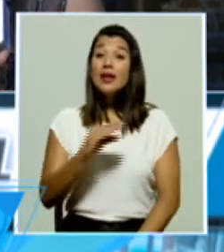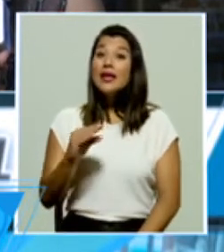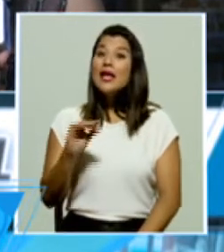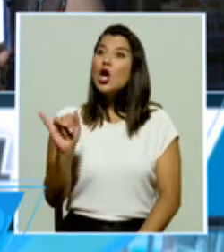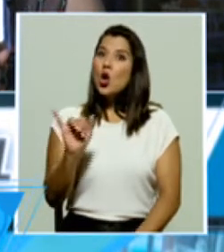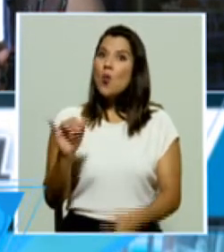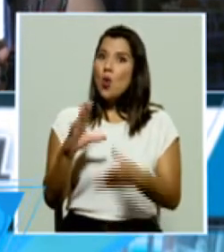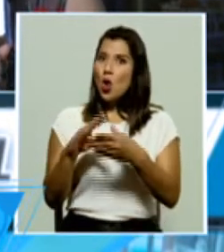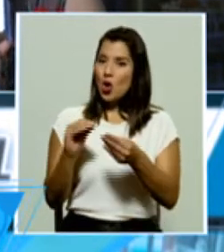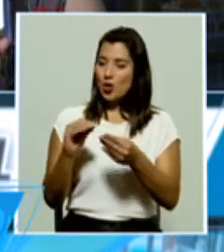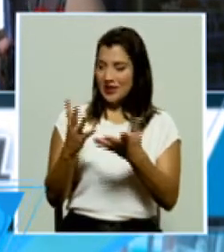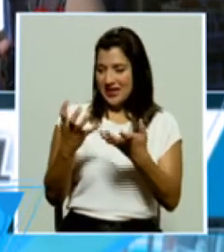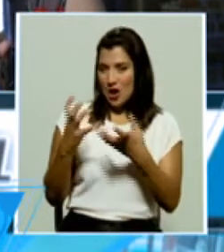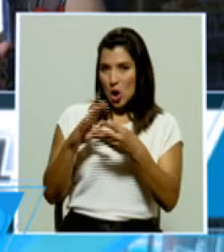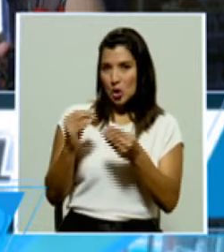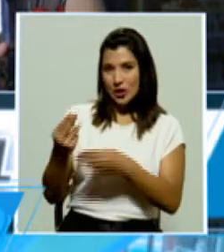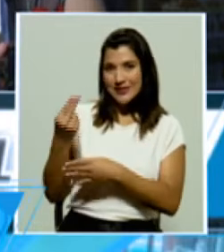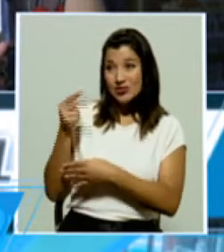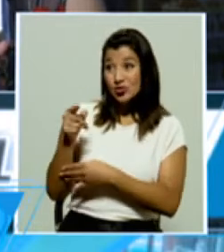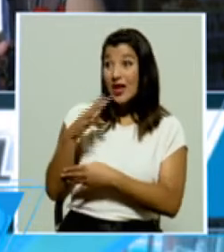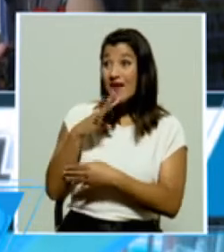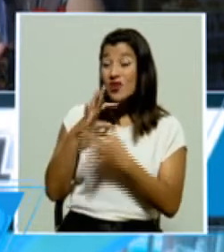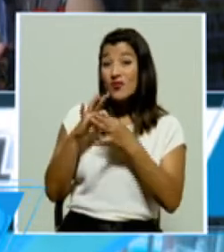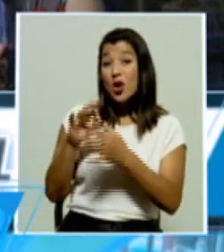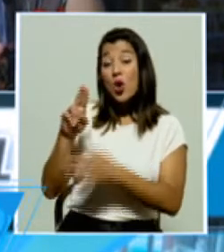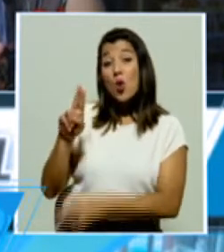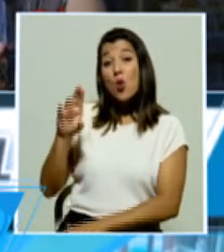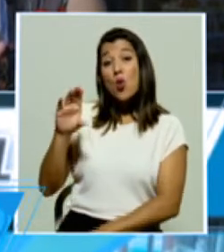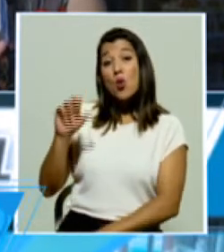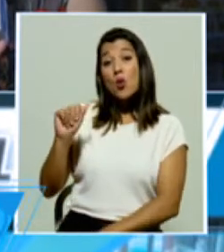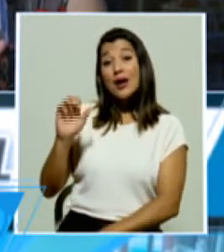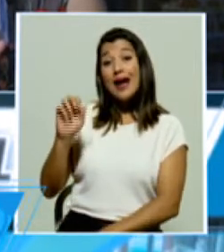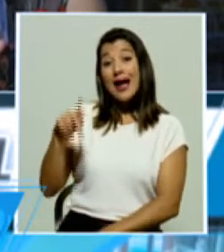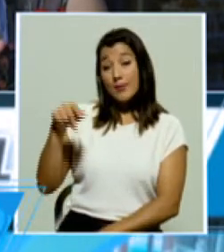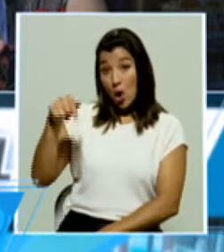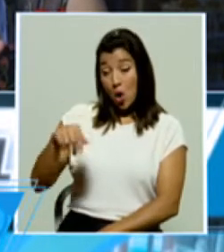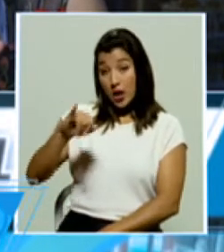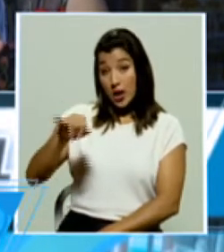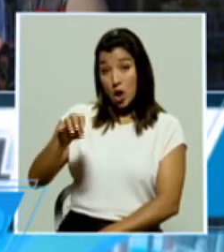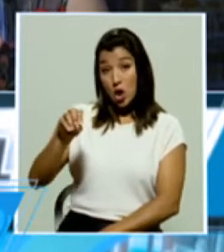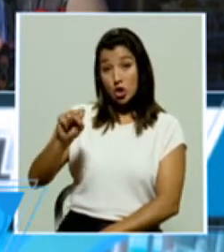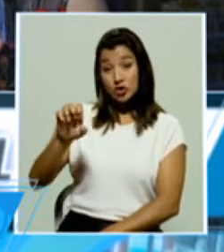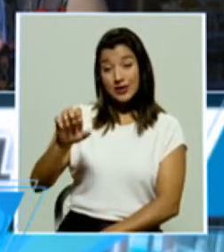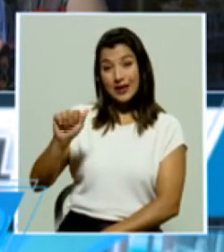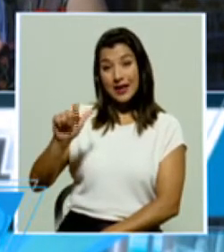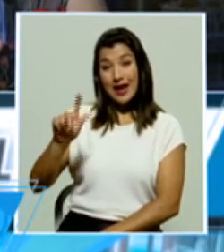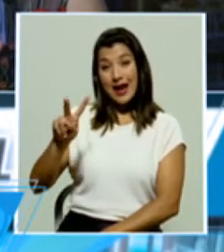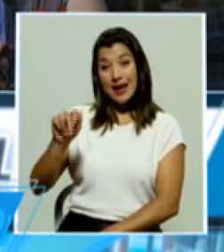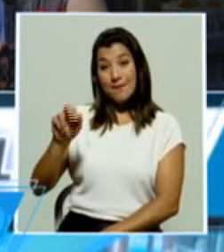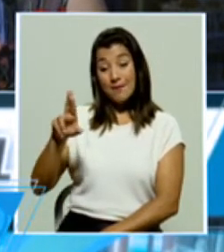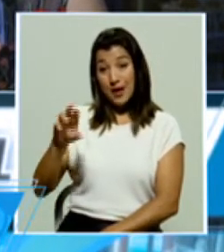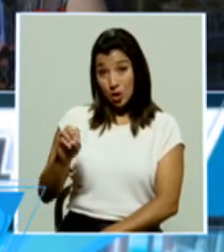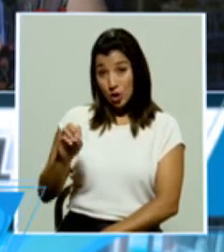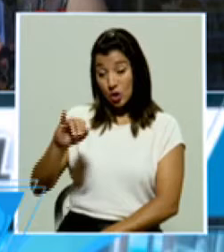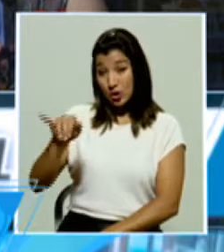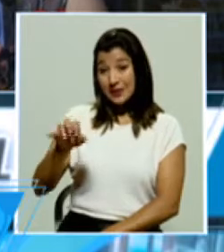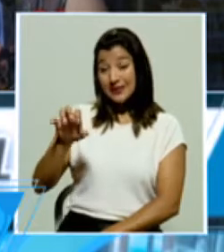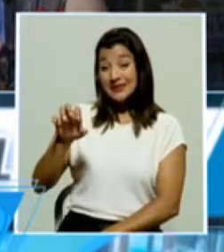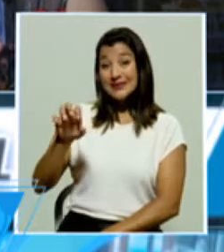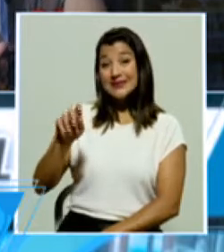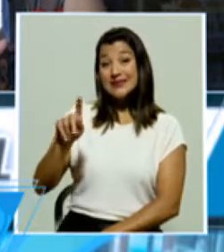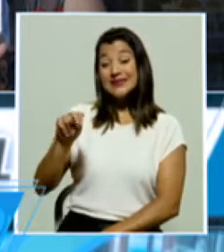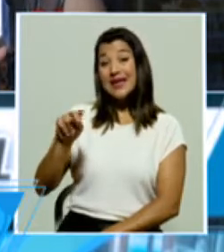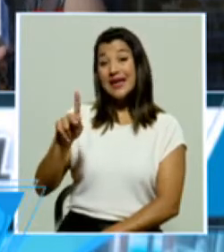anécdota, comentarle ahora que usted decía lo de la UCAEP, que hoy don José Álvaro Jenkins precisamente dijo en la entrega de los acuerdos que ojalá